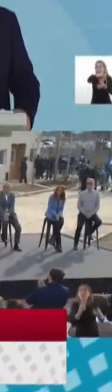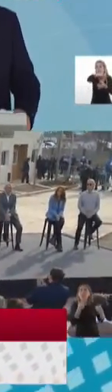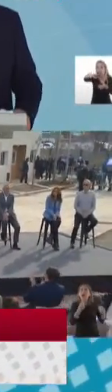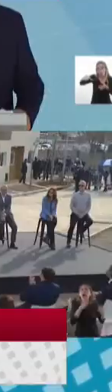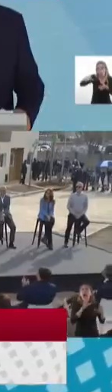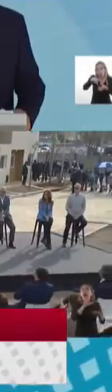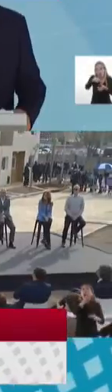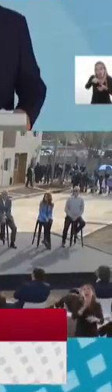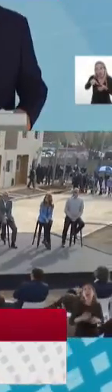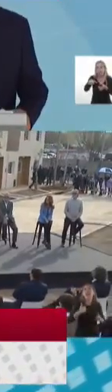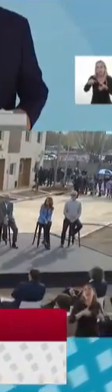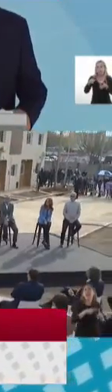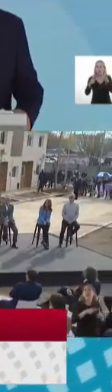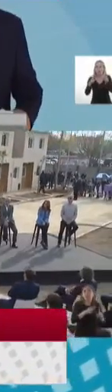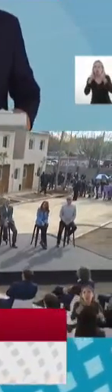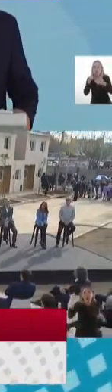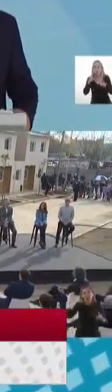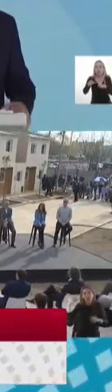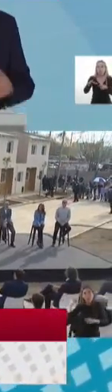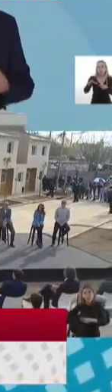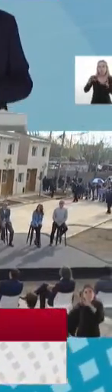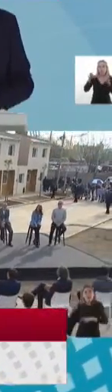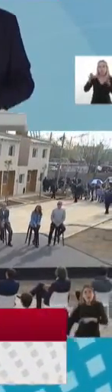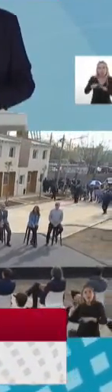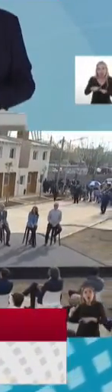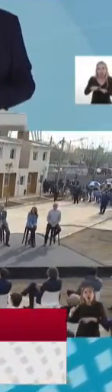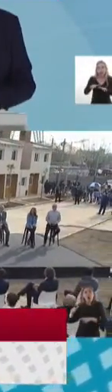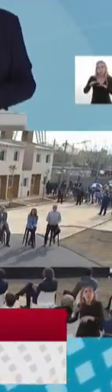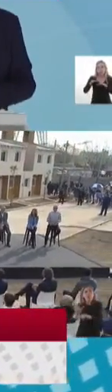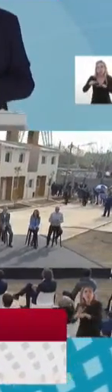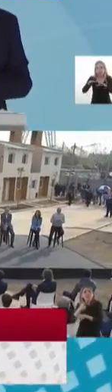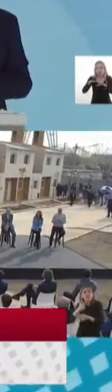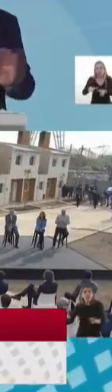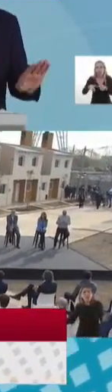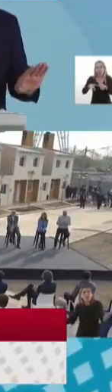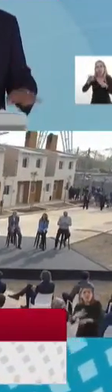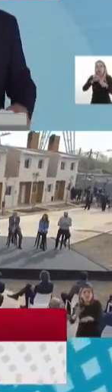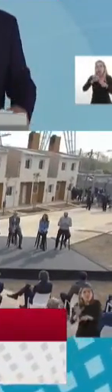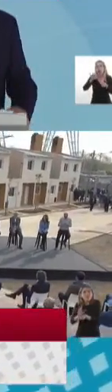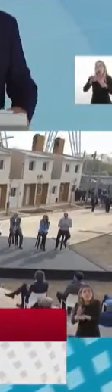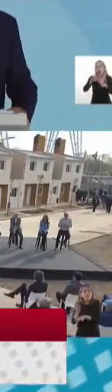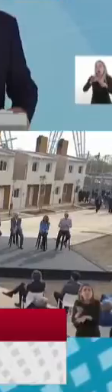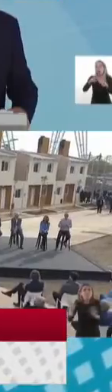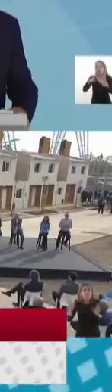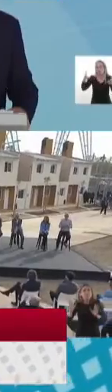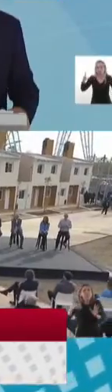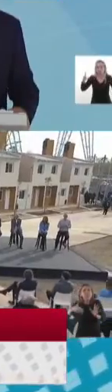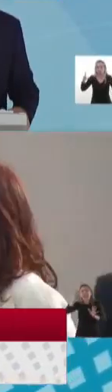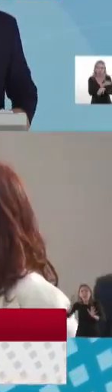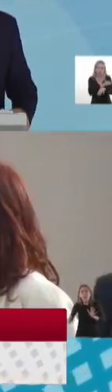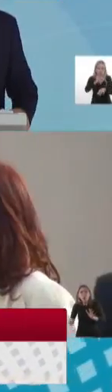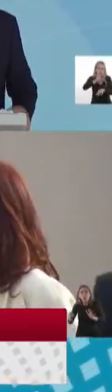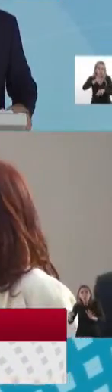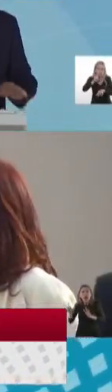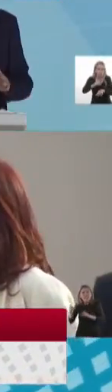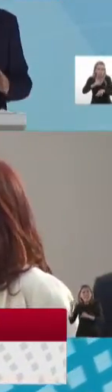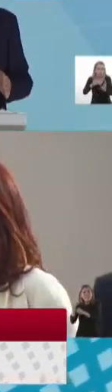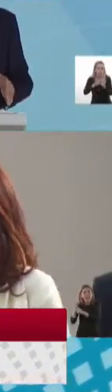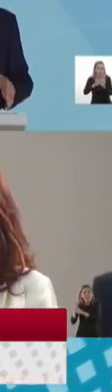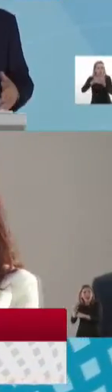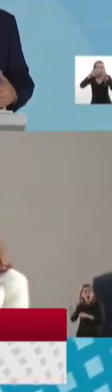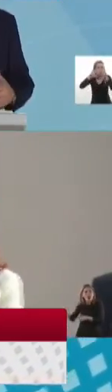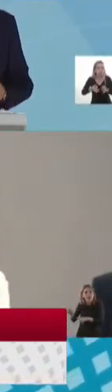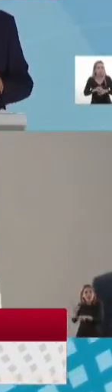nacional actual es la clave de frente de todos el vacío la simulación son los simuladores tras los simuladores